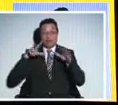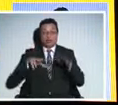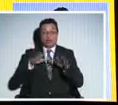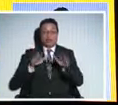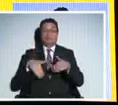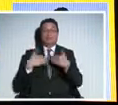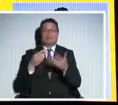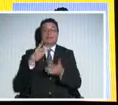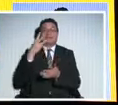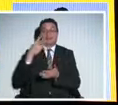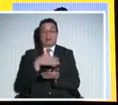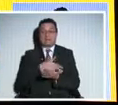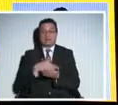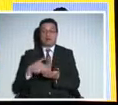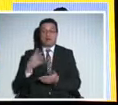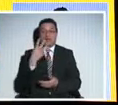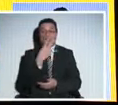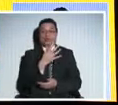entregamos